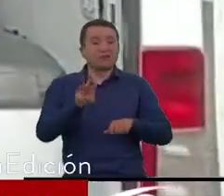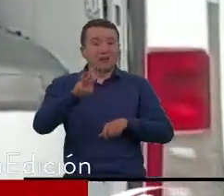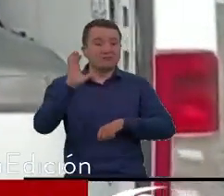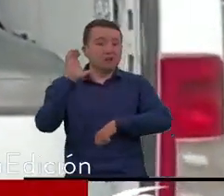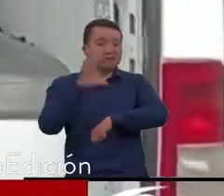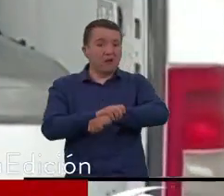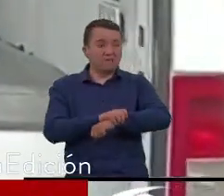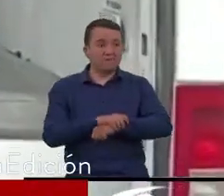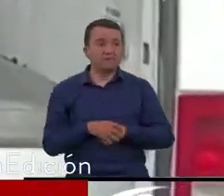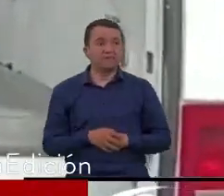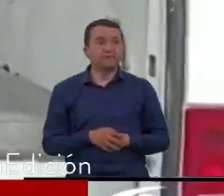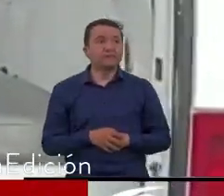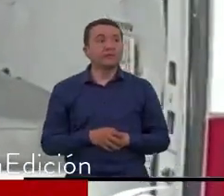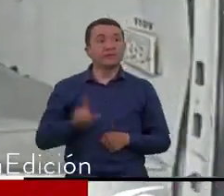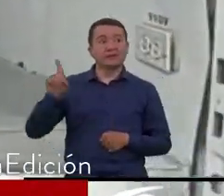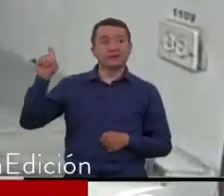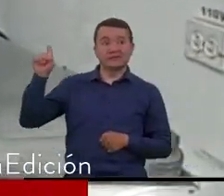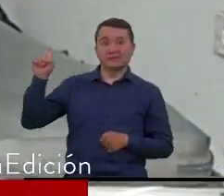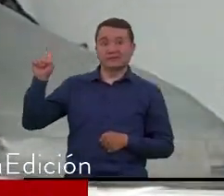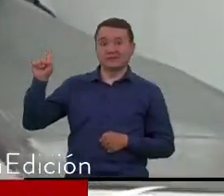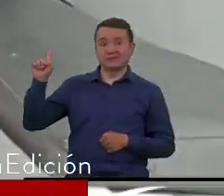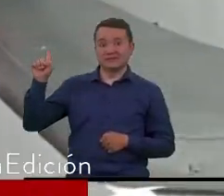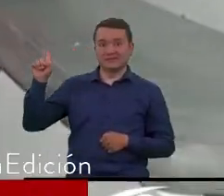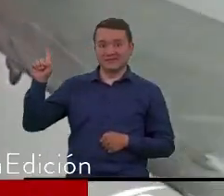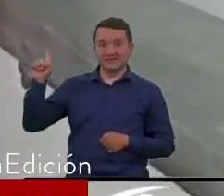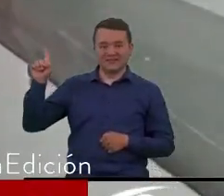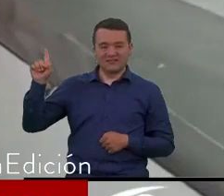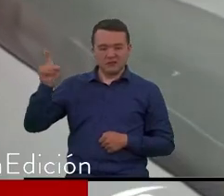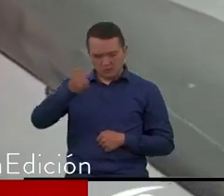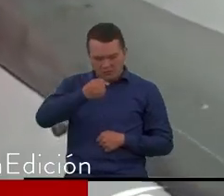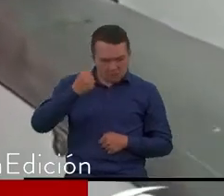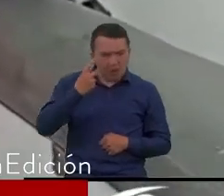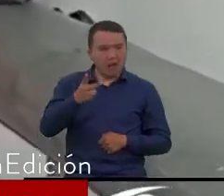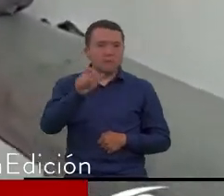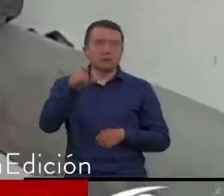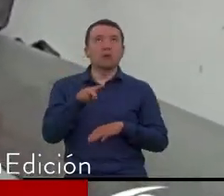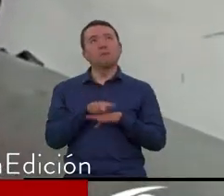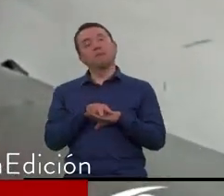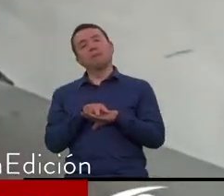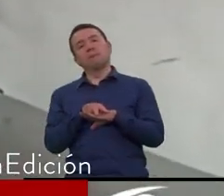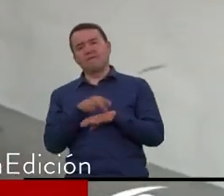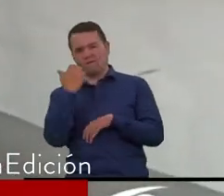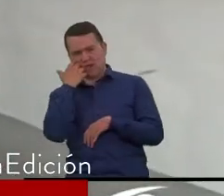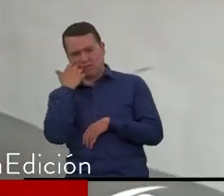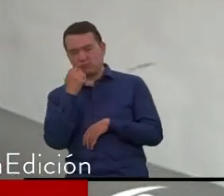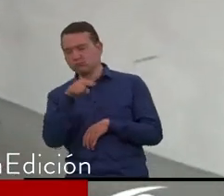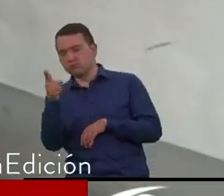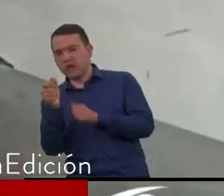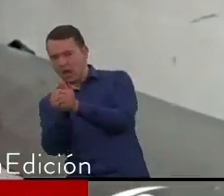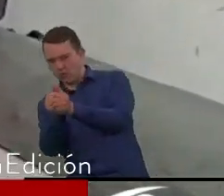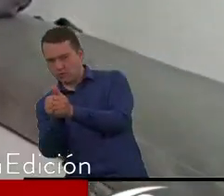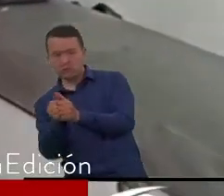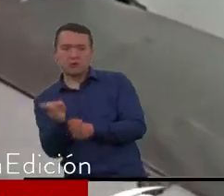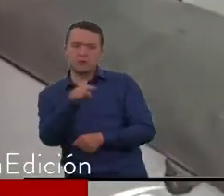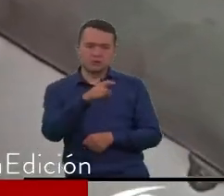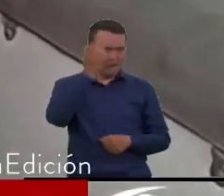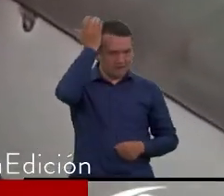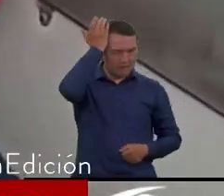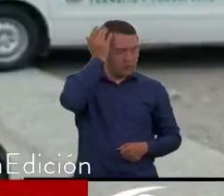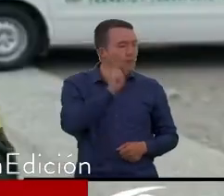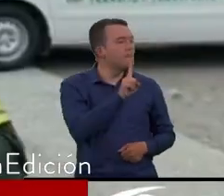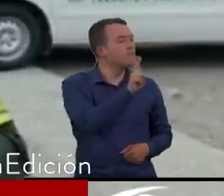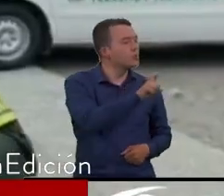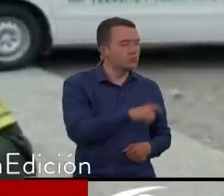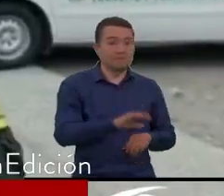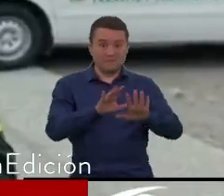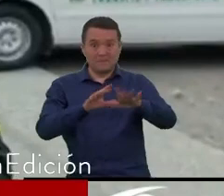Detrás de esta puerta de la ambulancia, los policías hallaron un enfermo, su acompañante y el enfermero, todos falsos. Se le solicita al